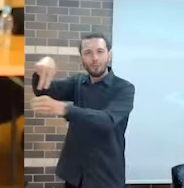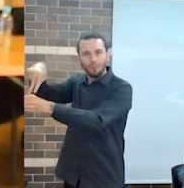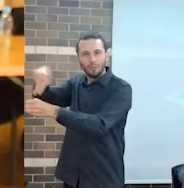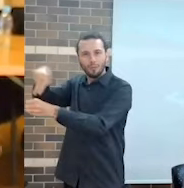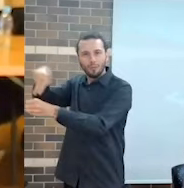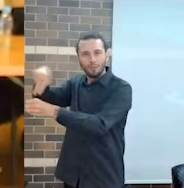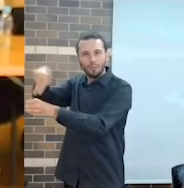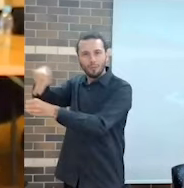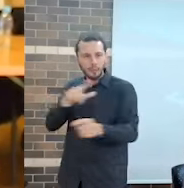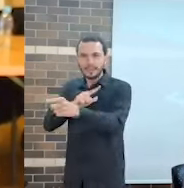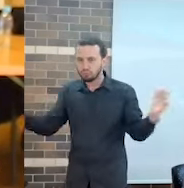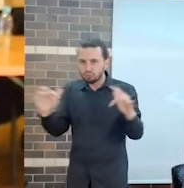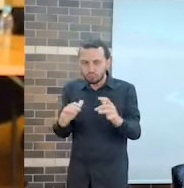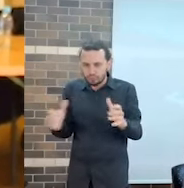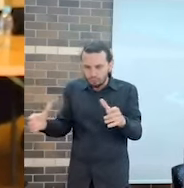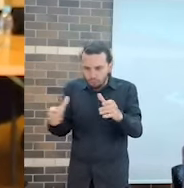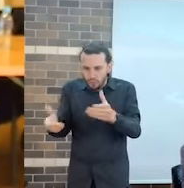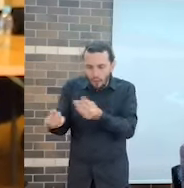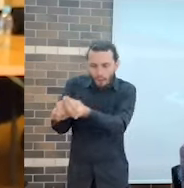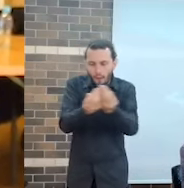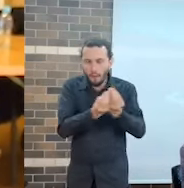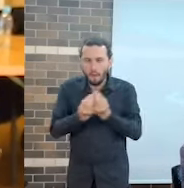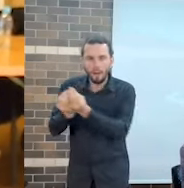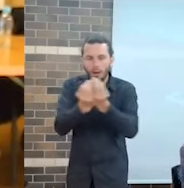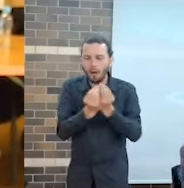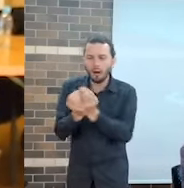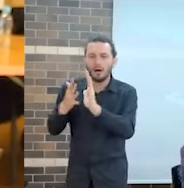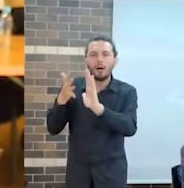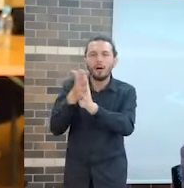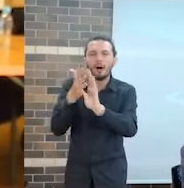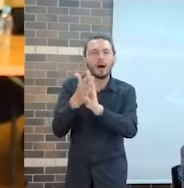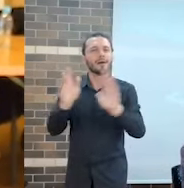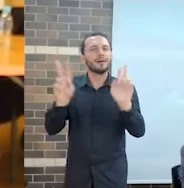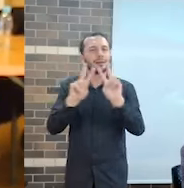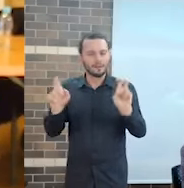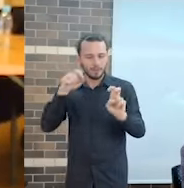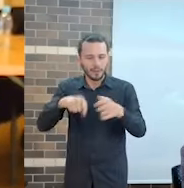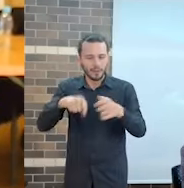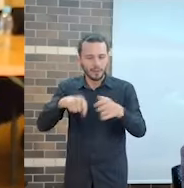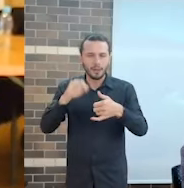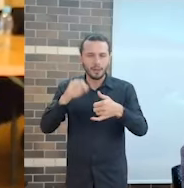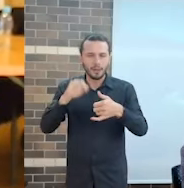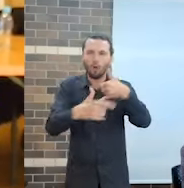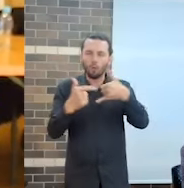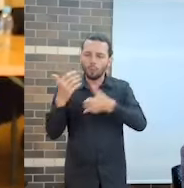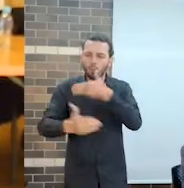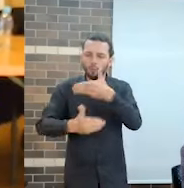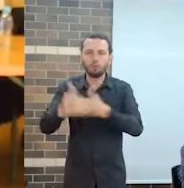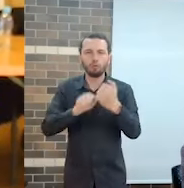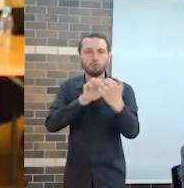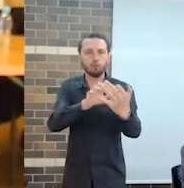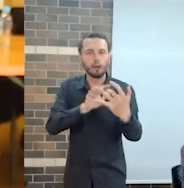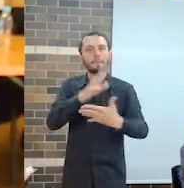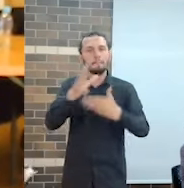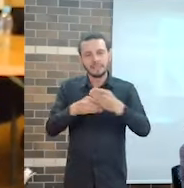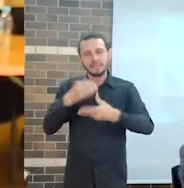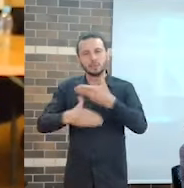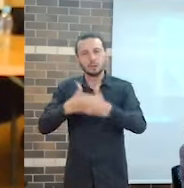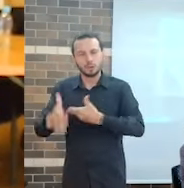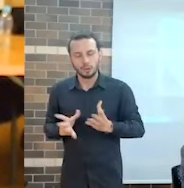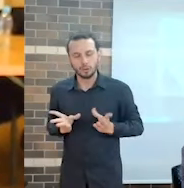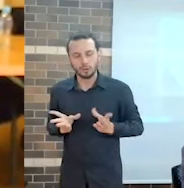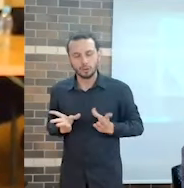contar cómo han sido los sucesos de la guerra en Colombia y la sanación. Y en este poema, que se llama Verdad